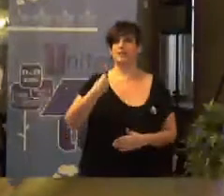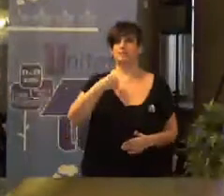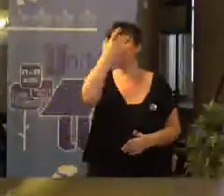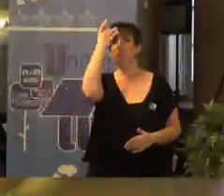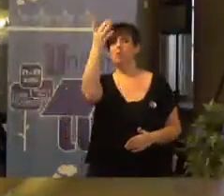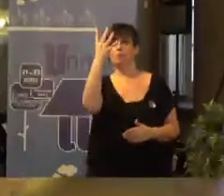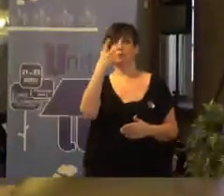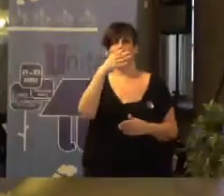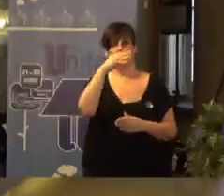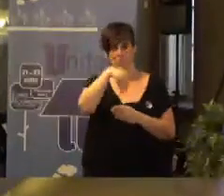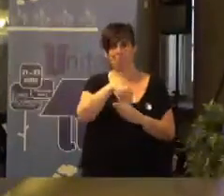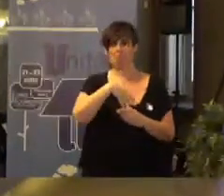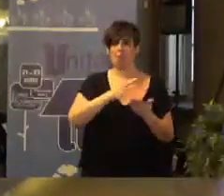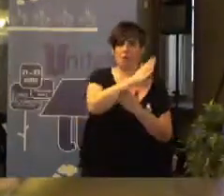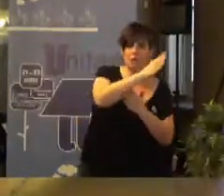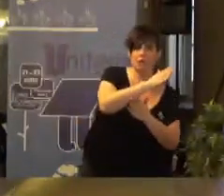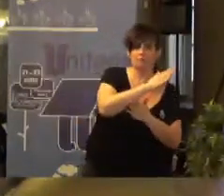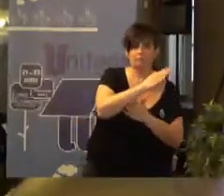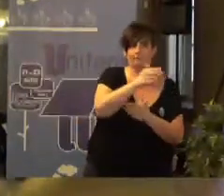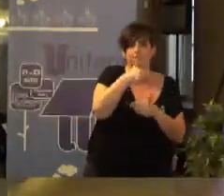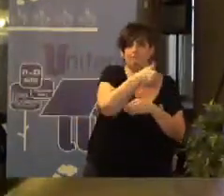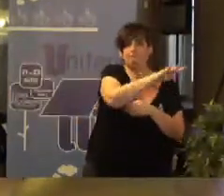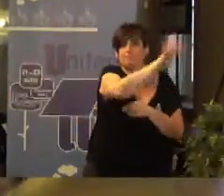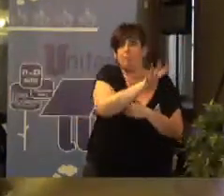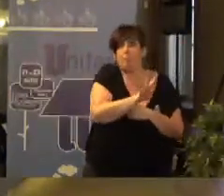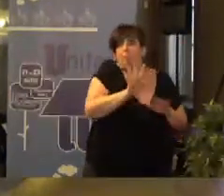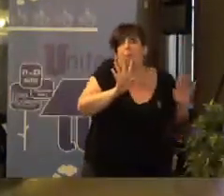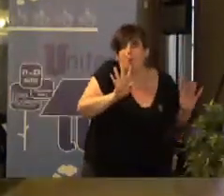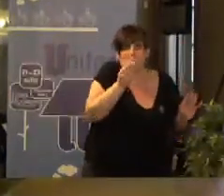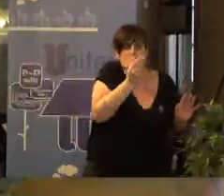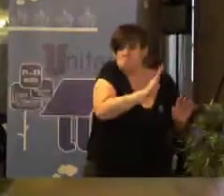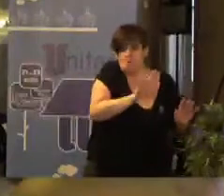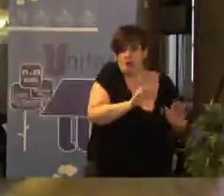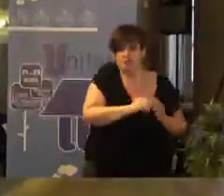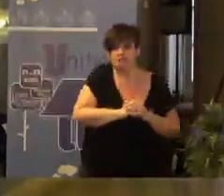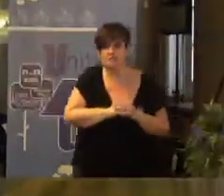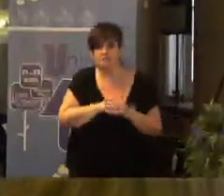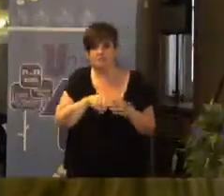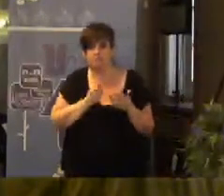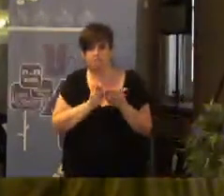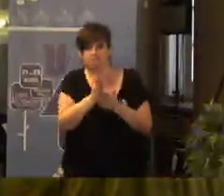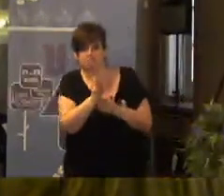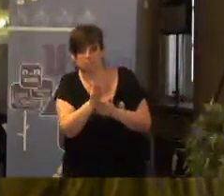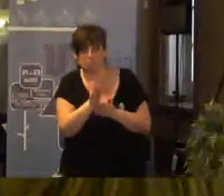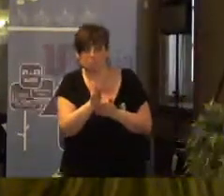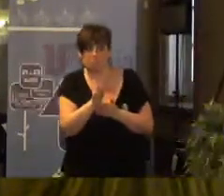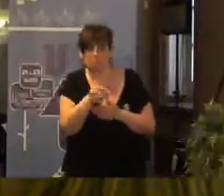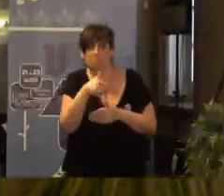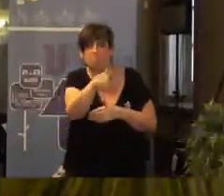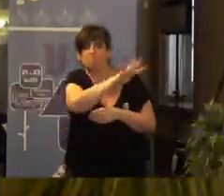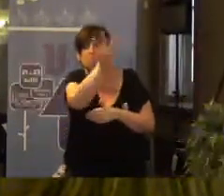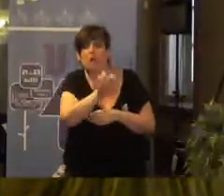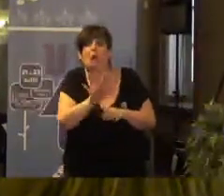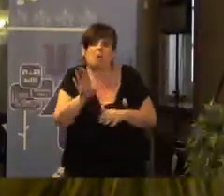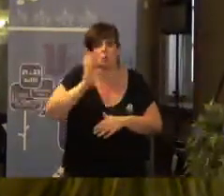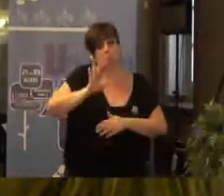varias cousas. Por fin podía significar non sabemos o que vai vir, pero desde logo era moito mellor que o que había. Non sabemos o que vai vir, pero polo menos a loita contra a corrupción